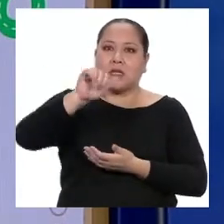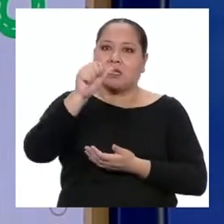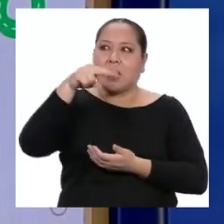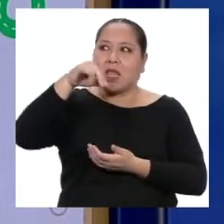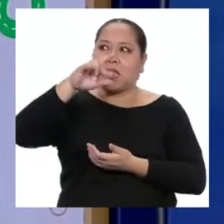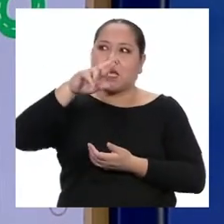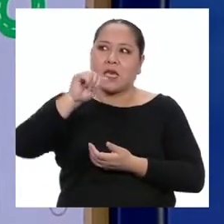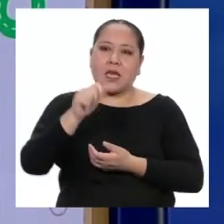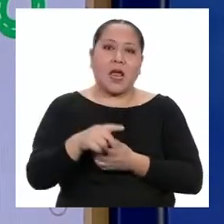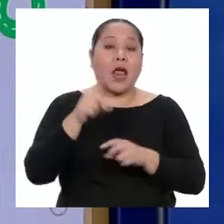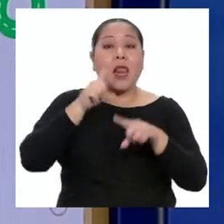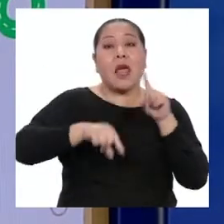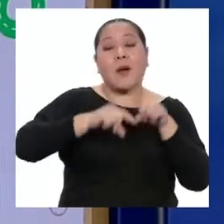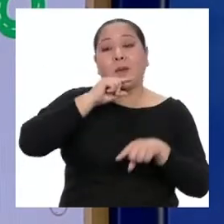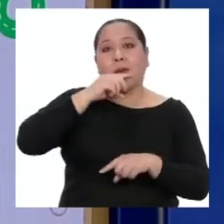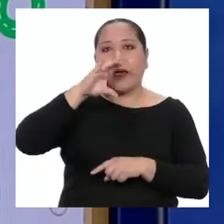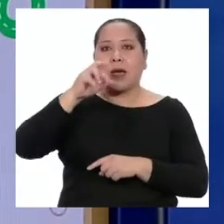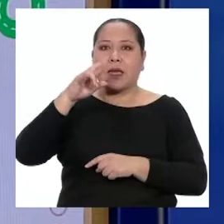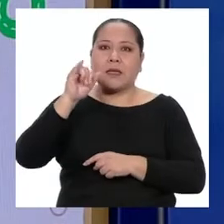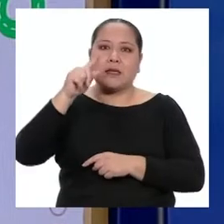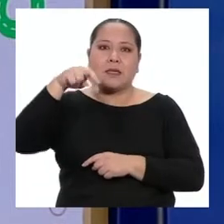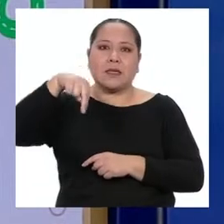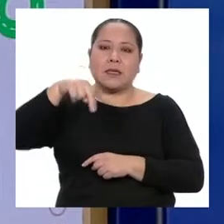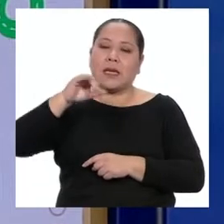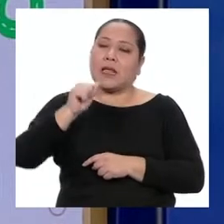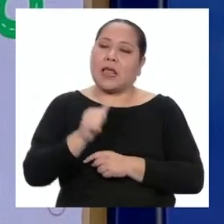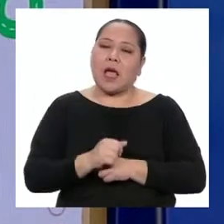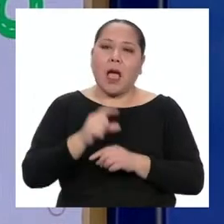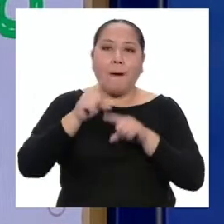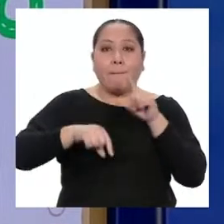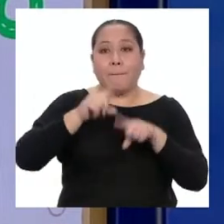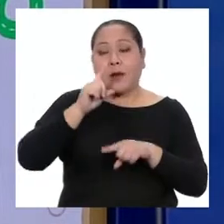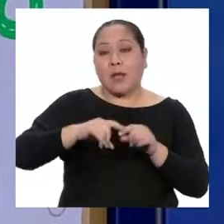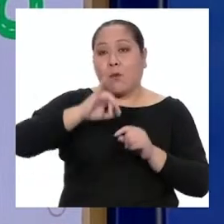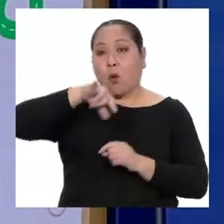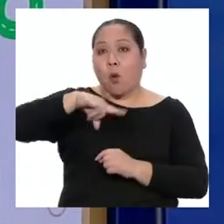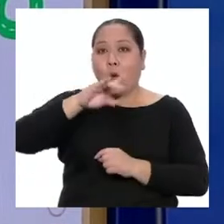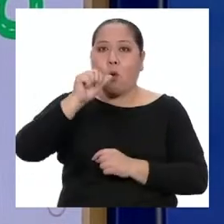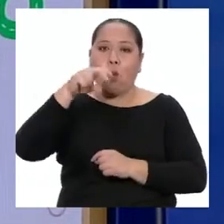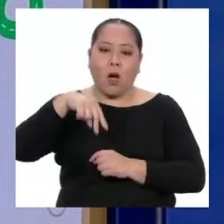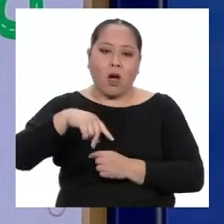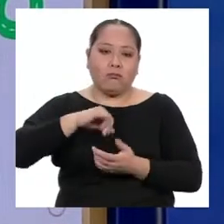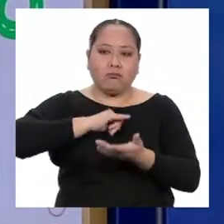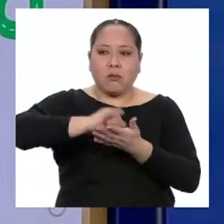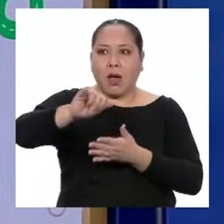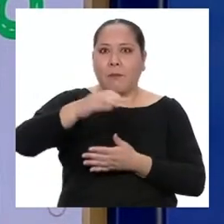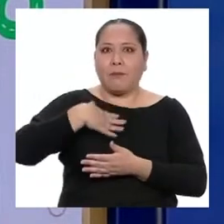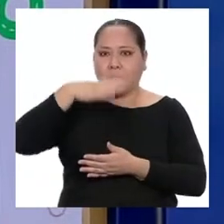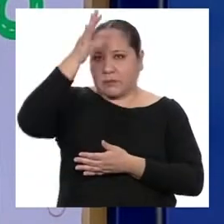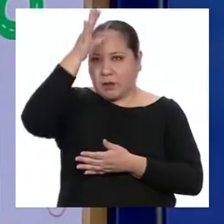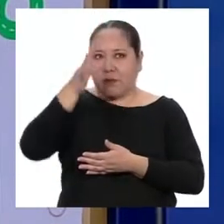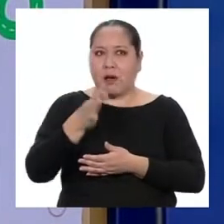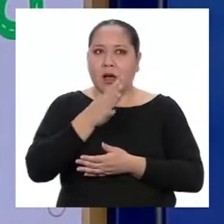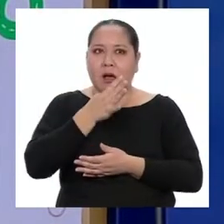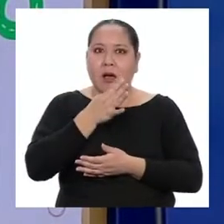prima Cristina, al primo Juan, a mis papás